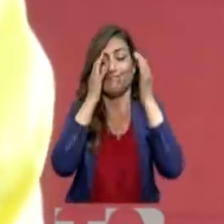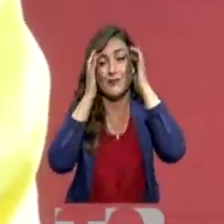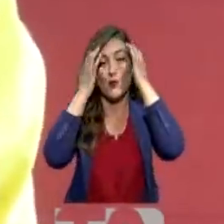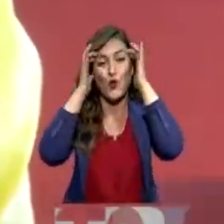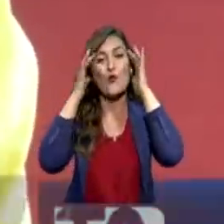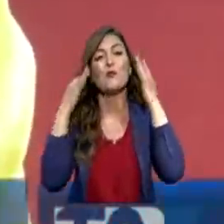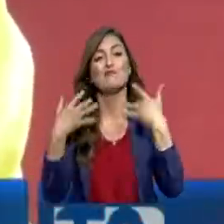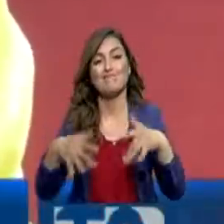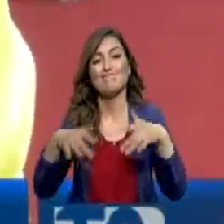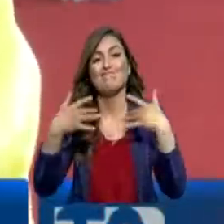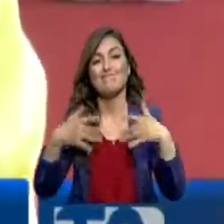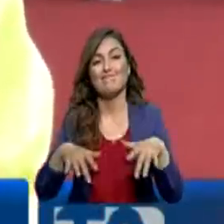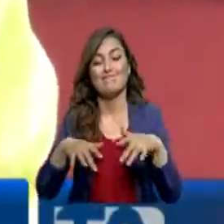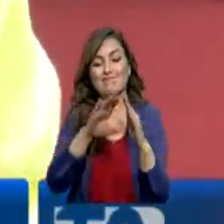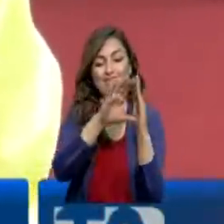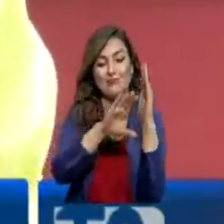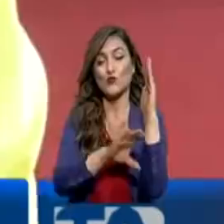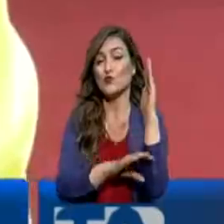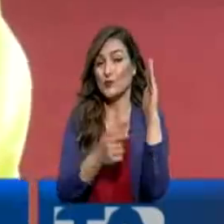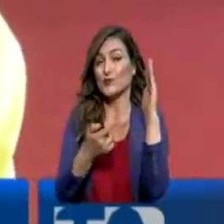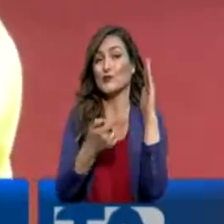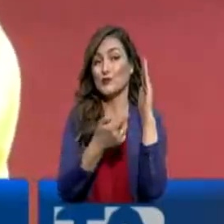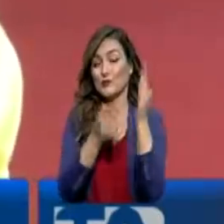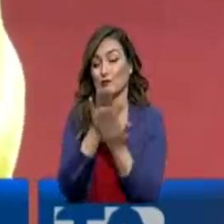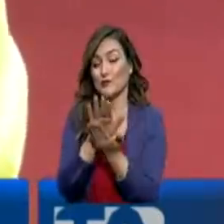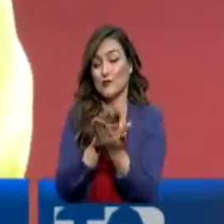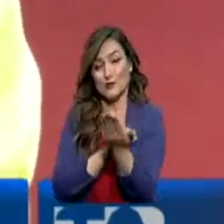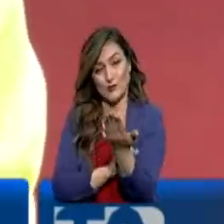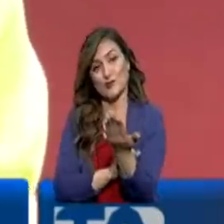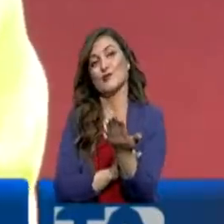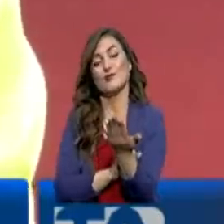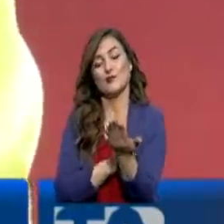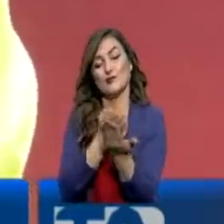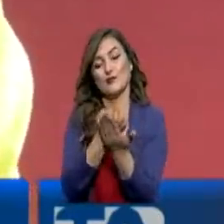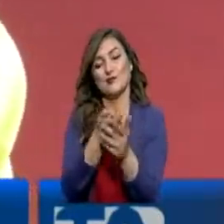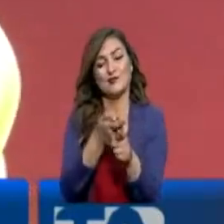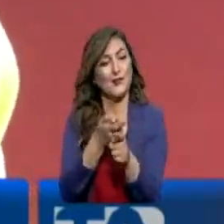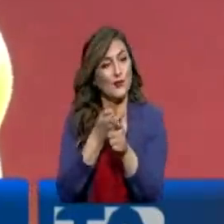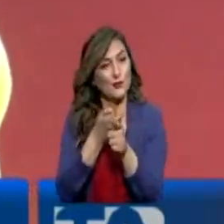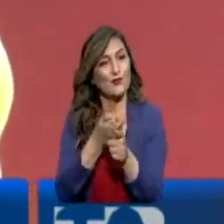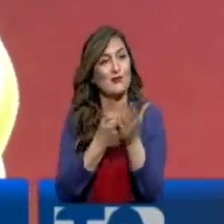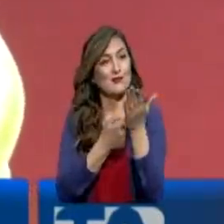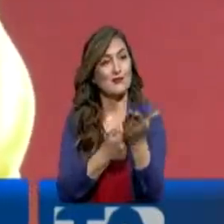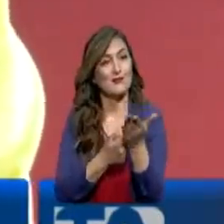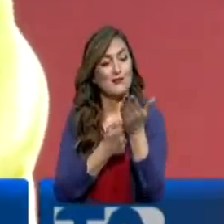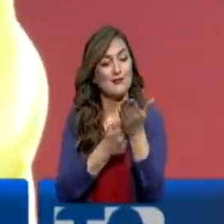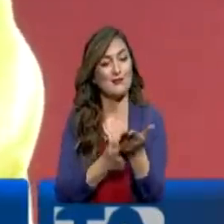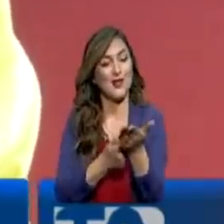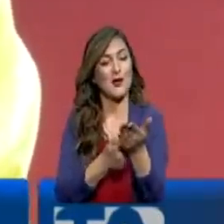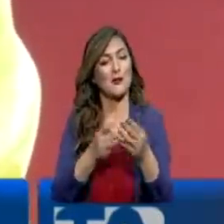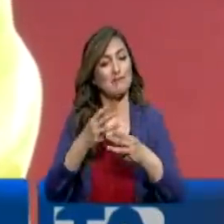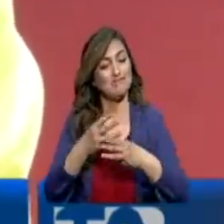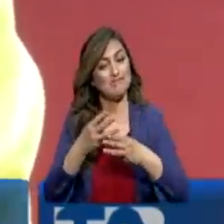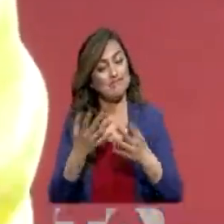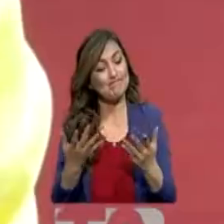preocupación, sobre todo respecto a la constitucionalidad de este proyecto, pues un proyecto económico urgente debe tratarse de una materia y, como